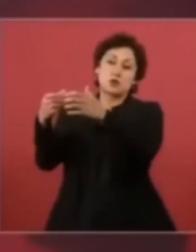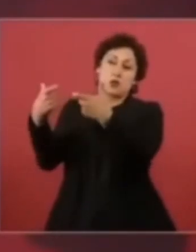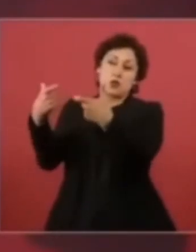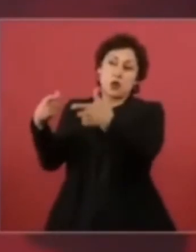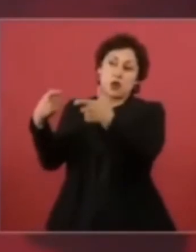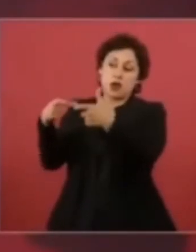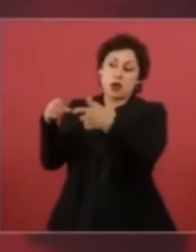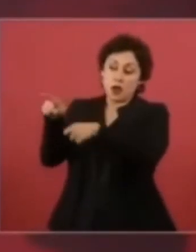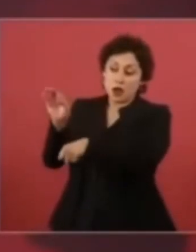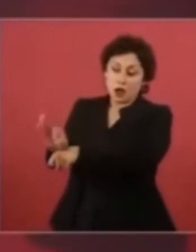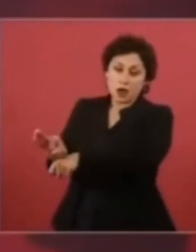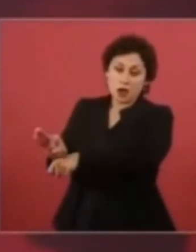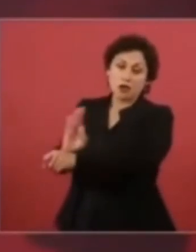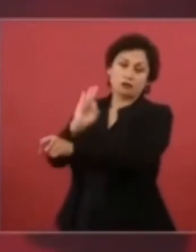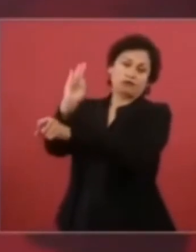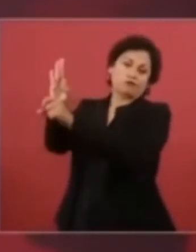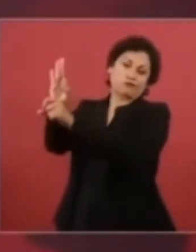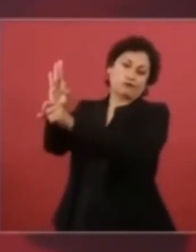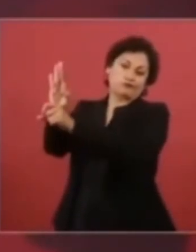económicos, ¿no?